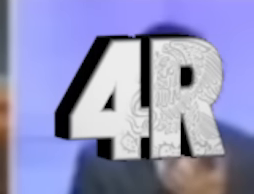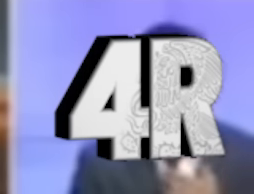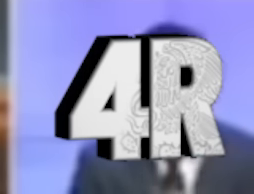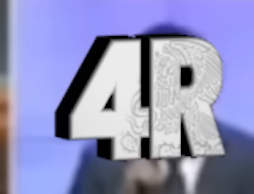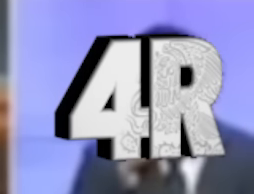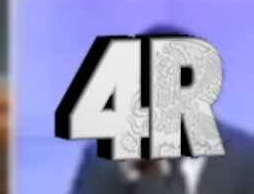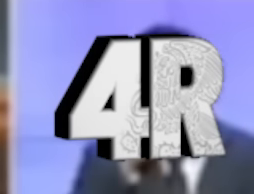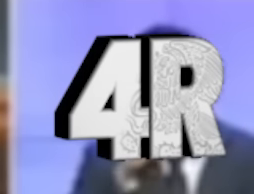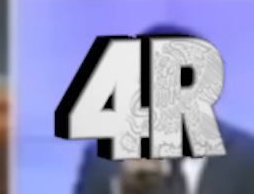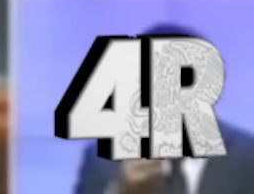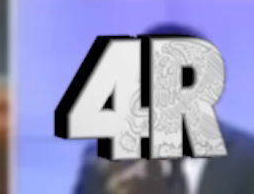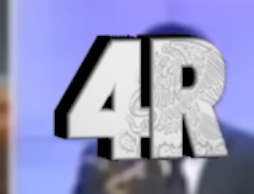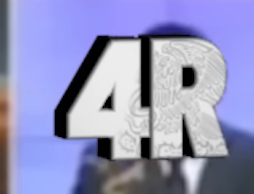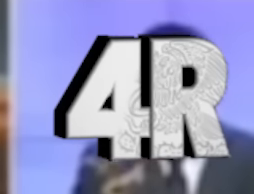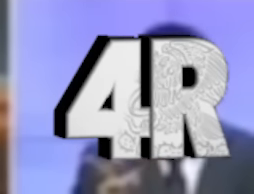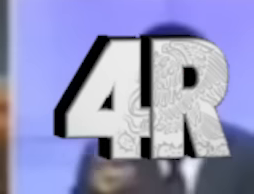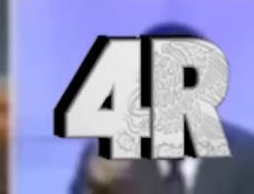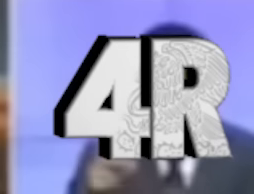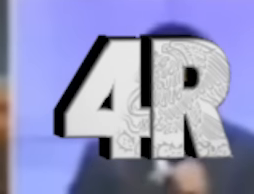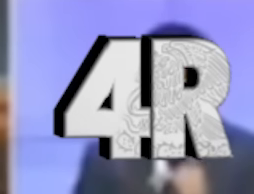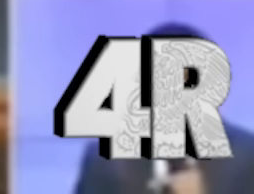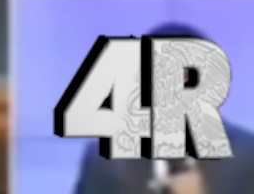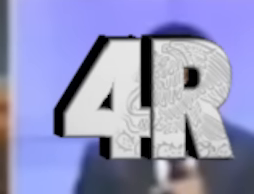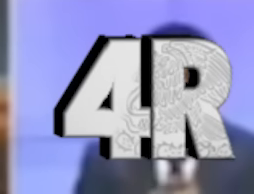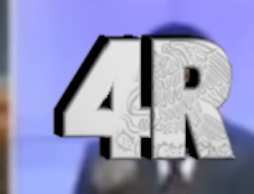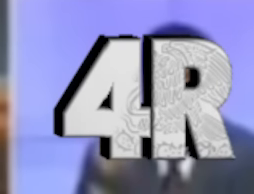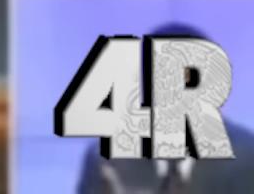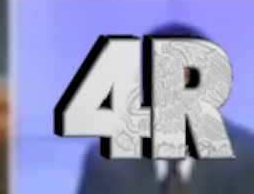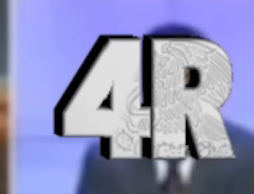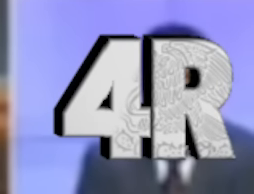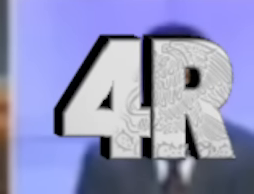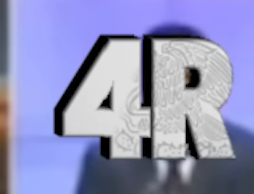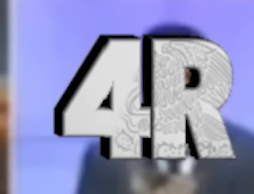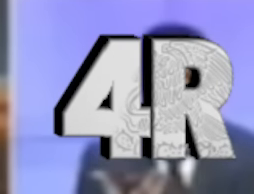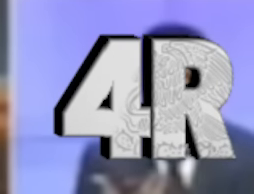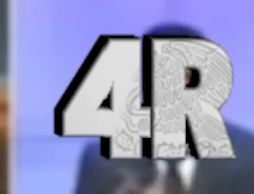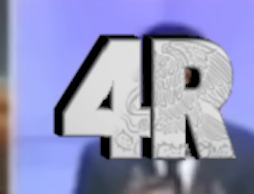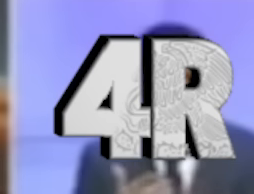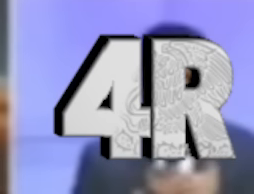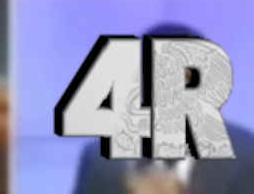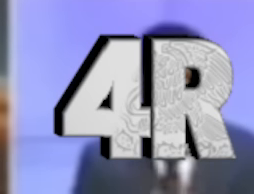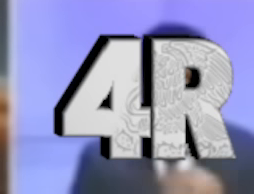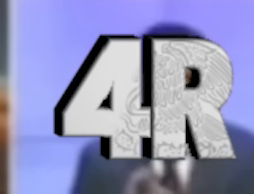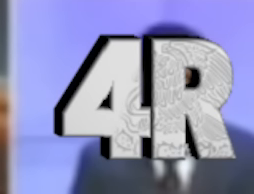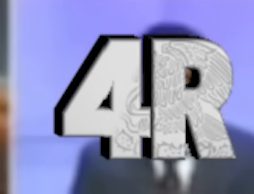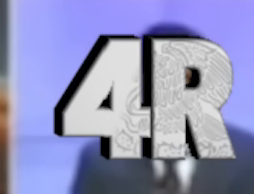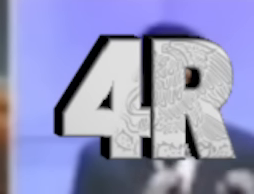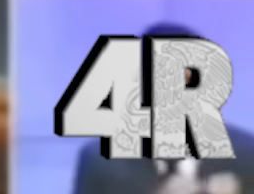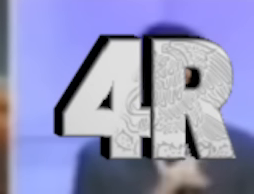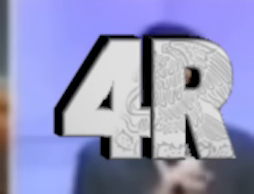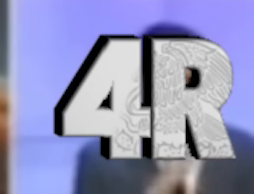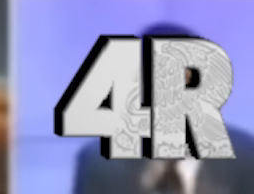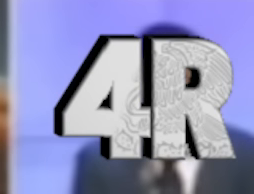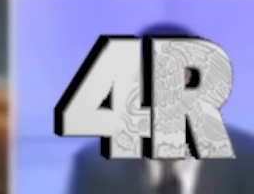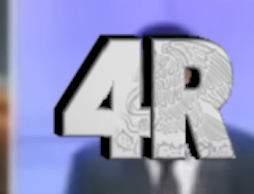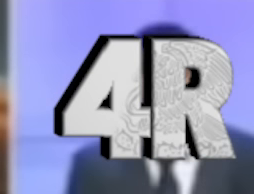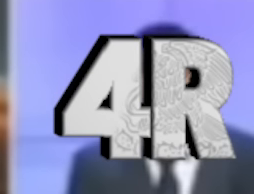la realización de los procedimientos electorales a cargo del Instituto Nacional